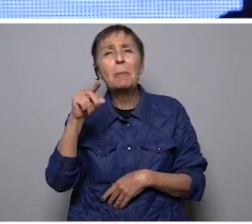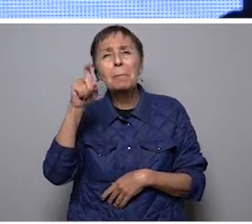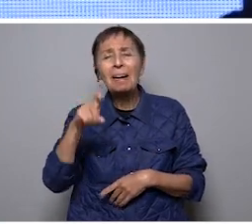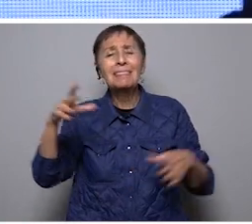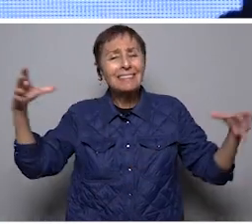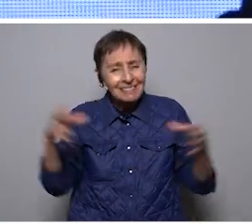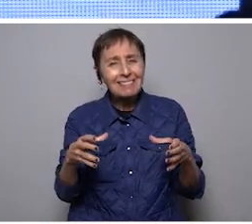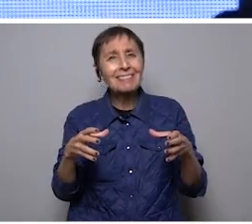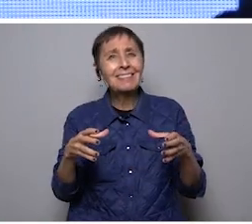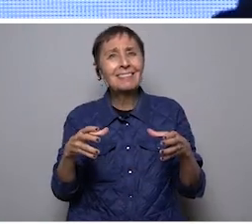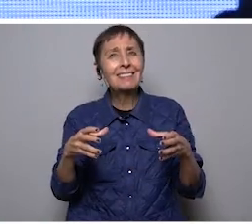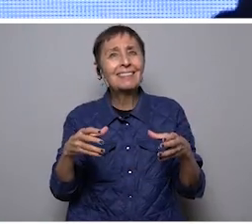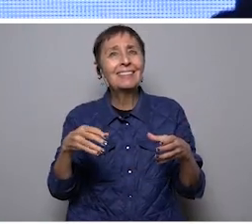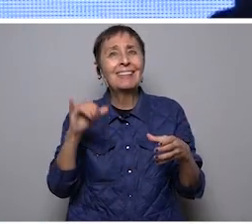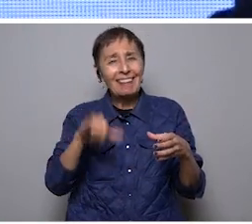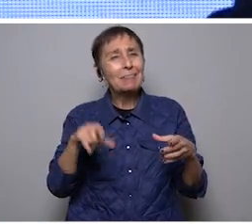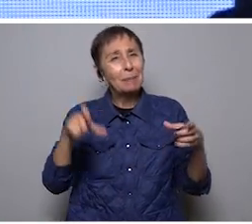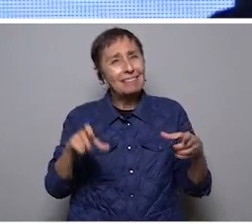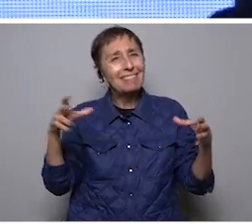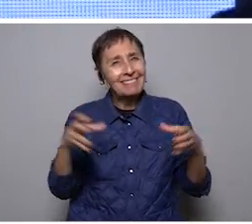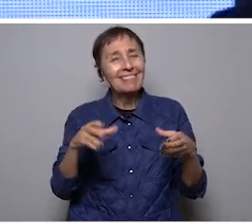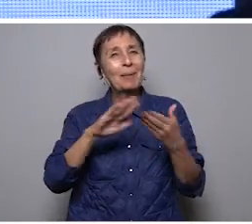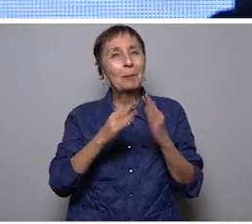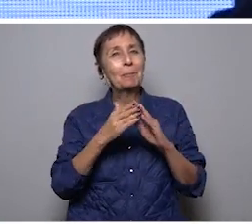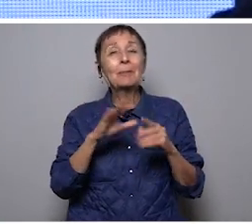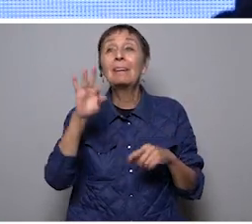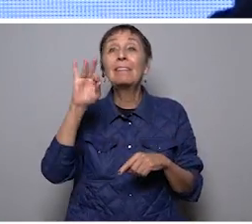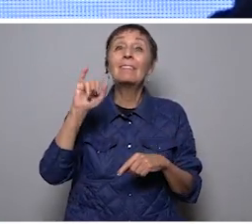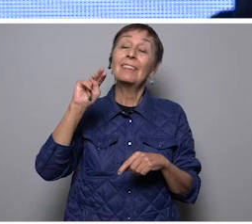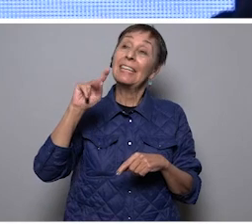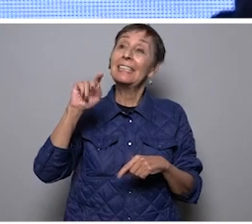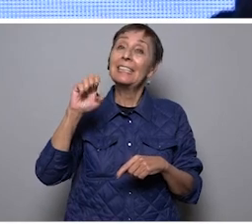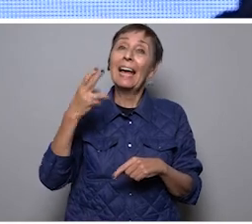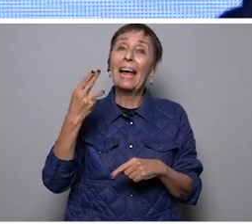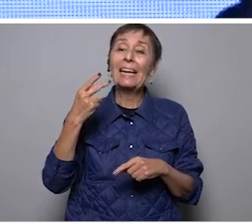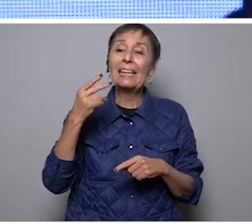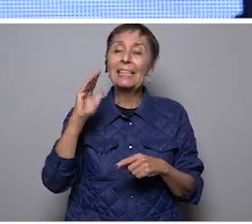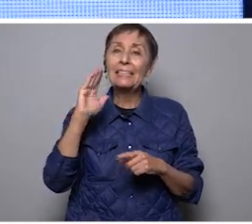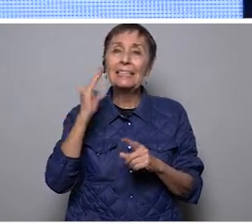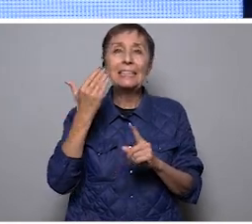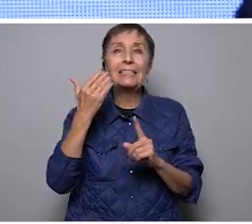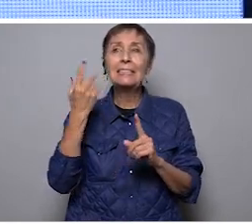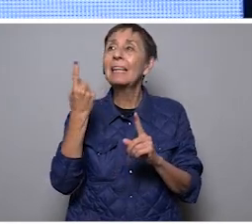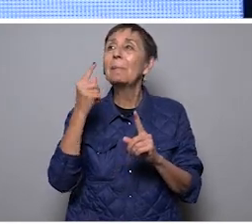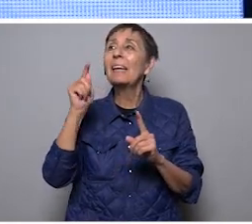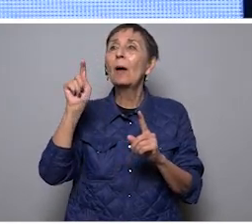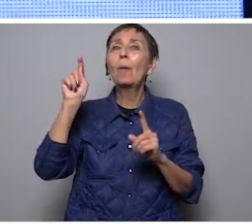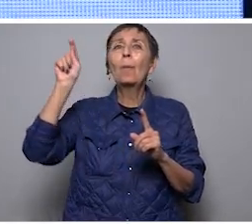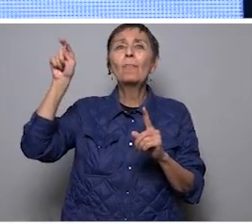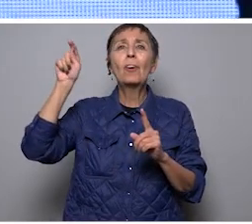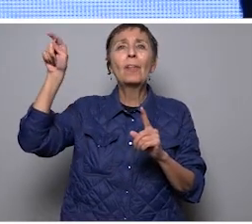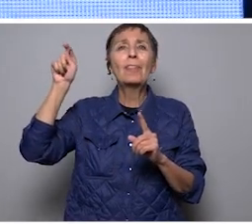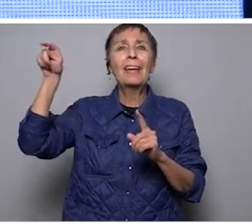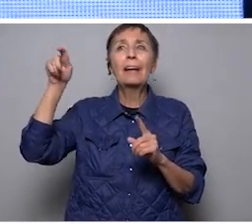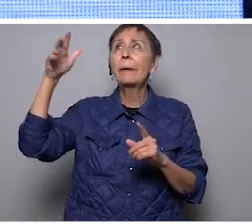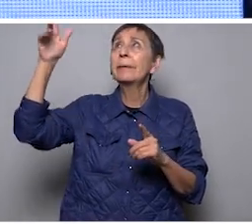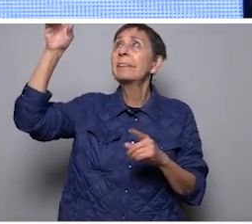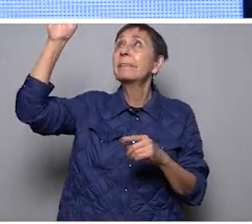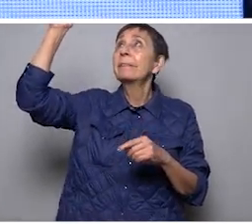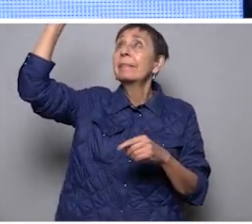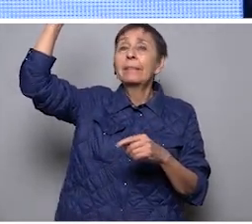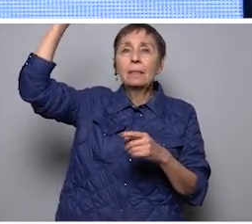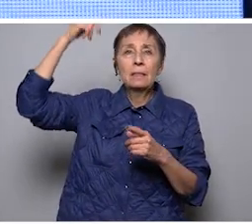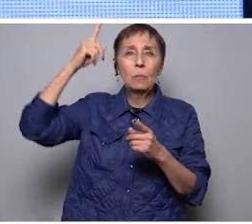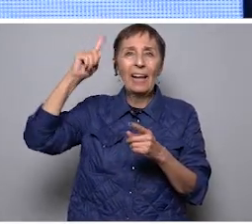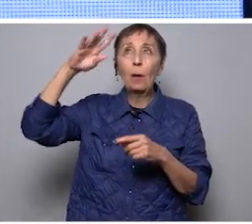fintech es alguien que está allá en la en la estratósfera en el web pero no está ahí físicamente